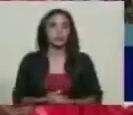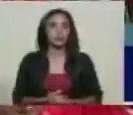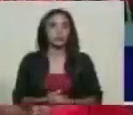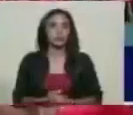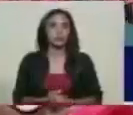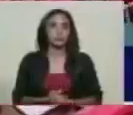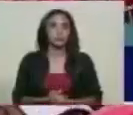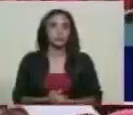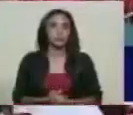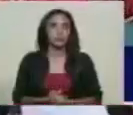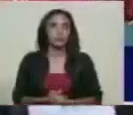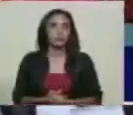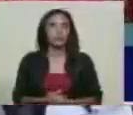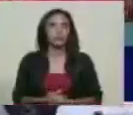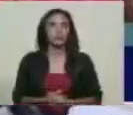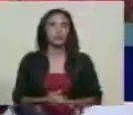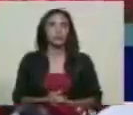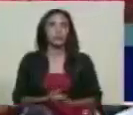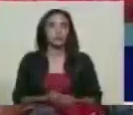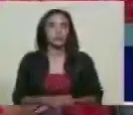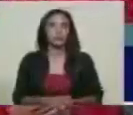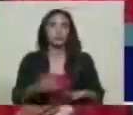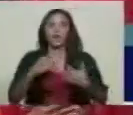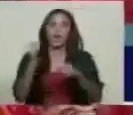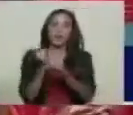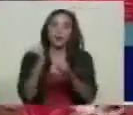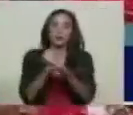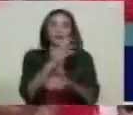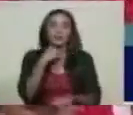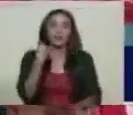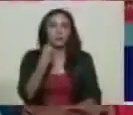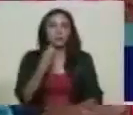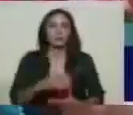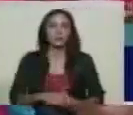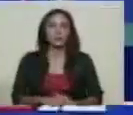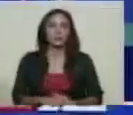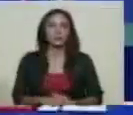comisionado de la juventud INCE, Chamba Juvenil.